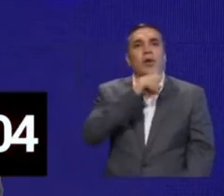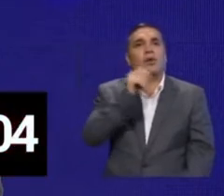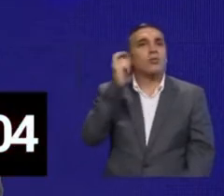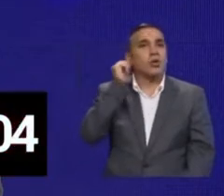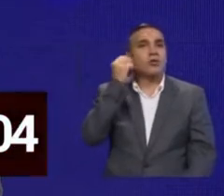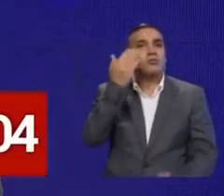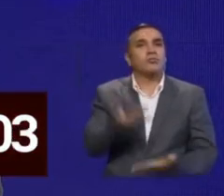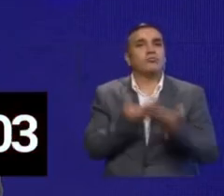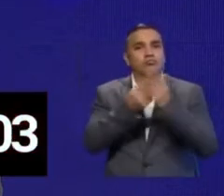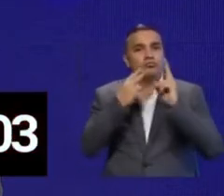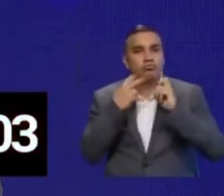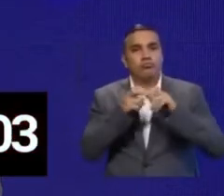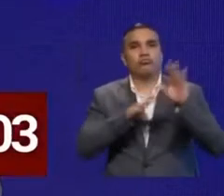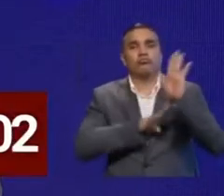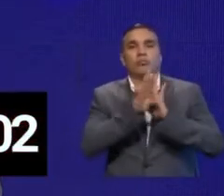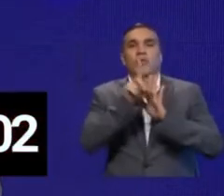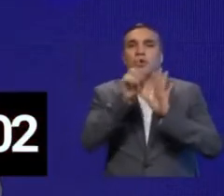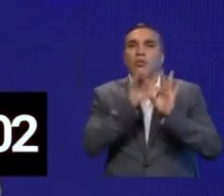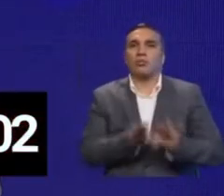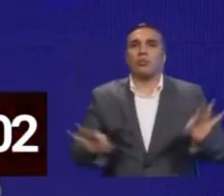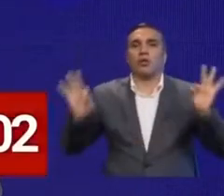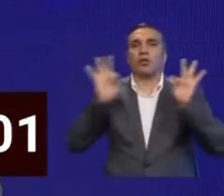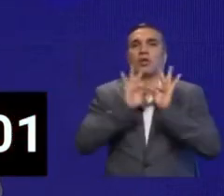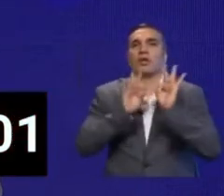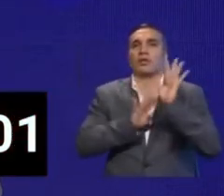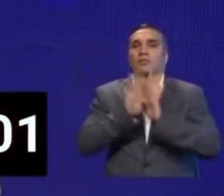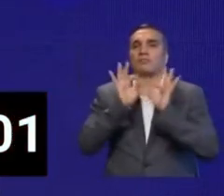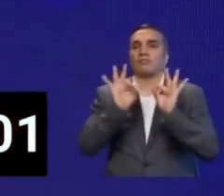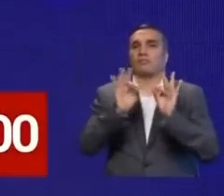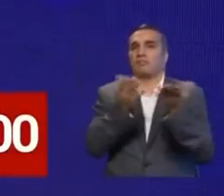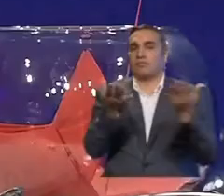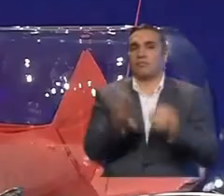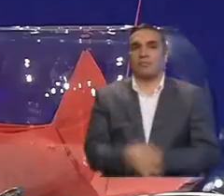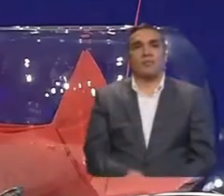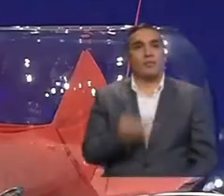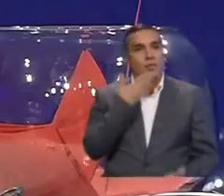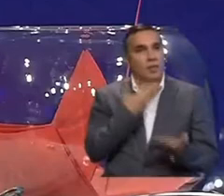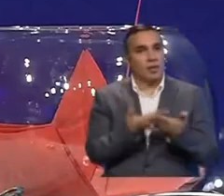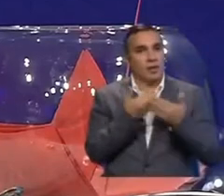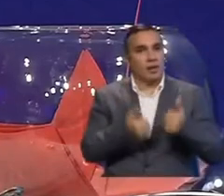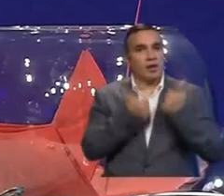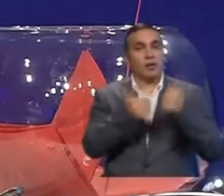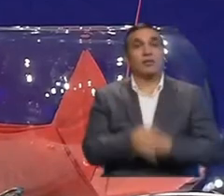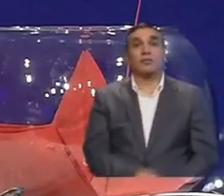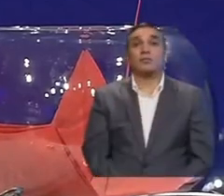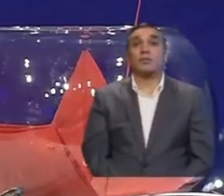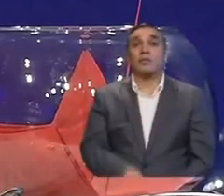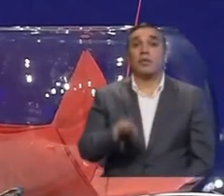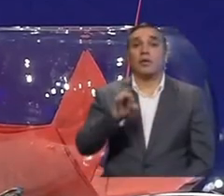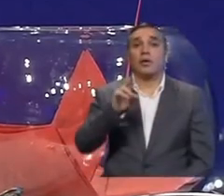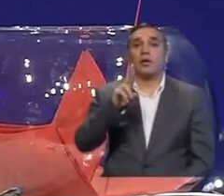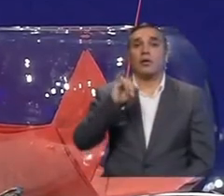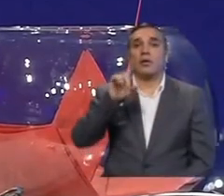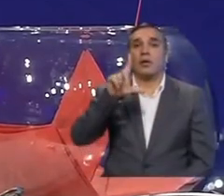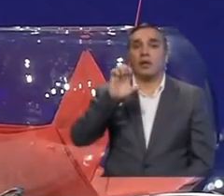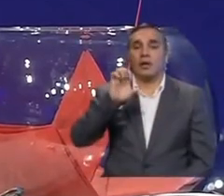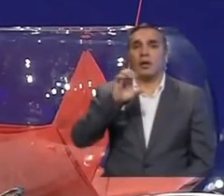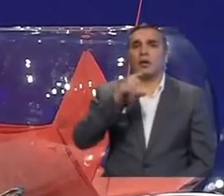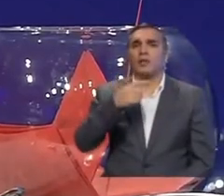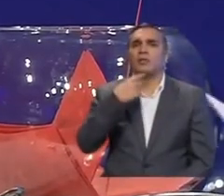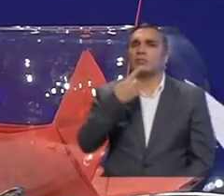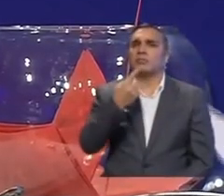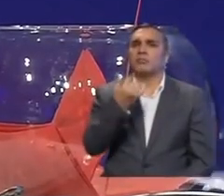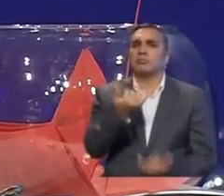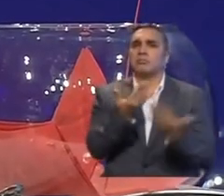plantean investigación y desarrollo. Eso es desarrollo pleno intelectual. Gracias, candidato Almeida. Candidato Freile, lo que me llama la